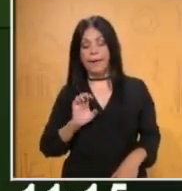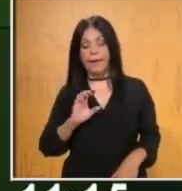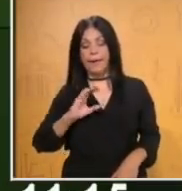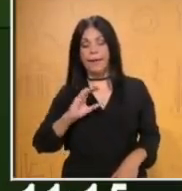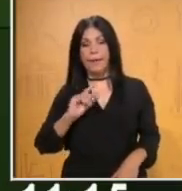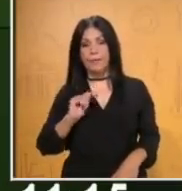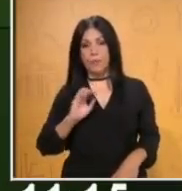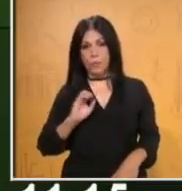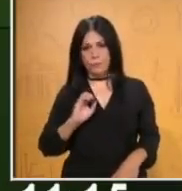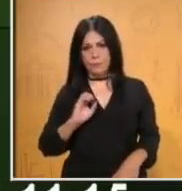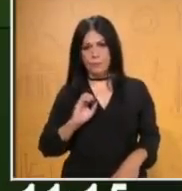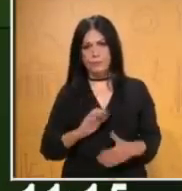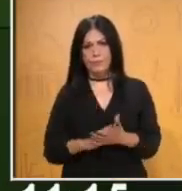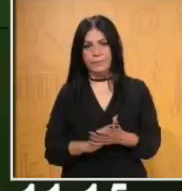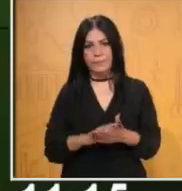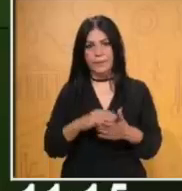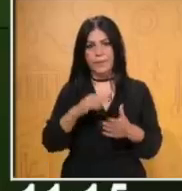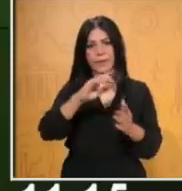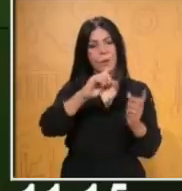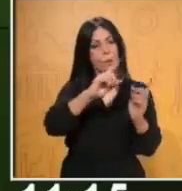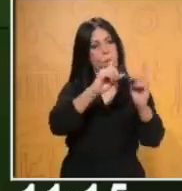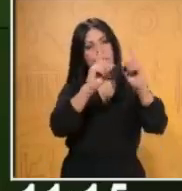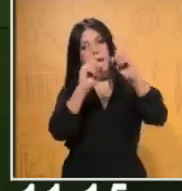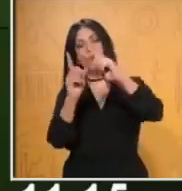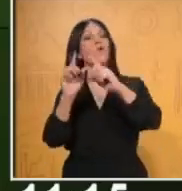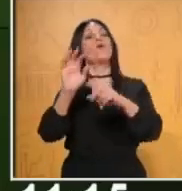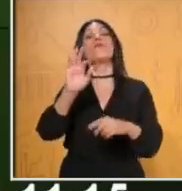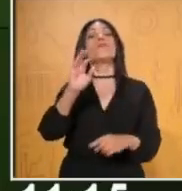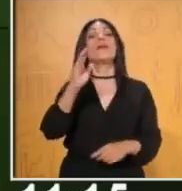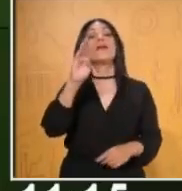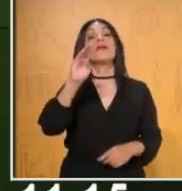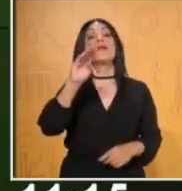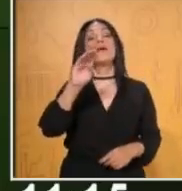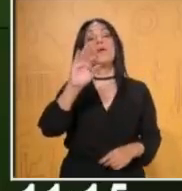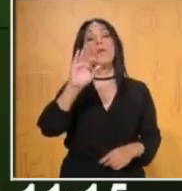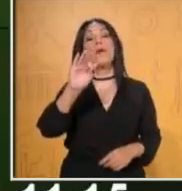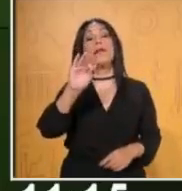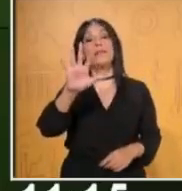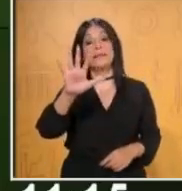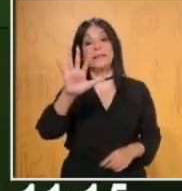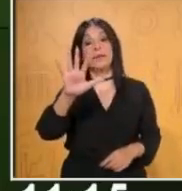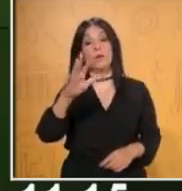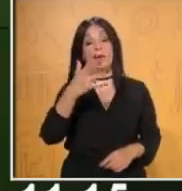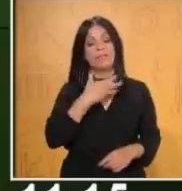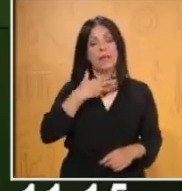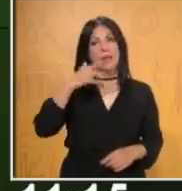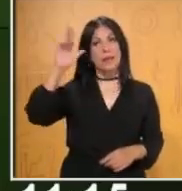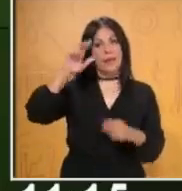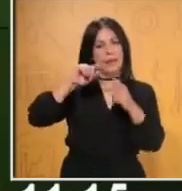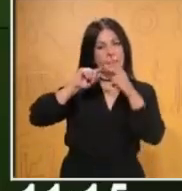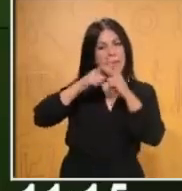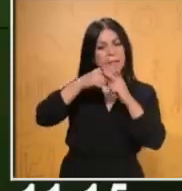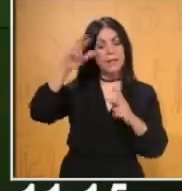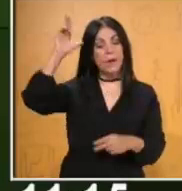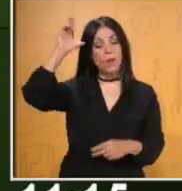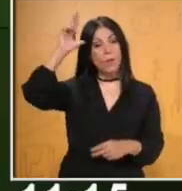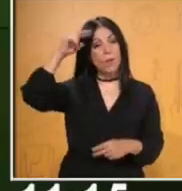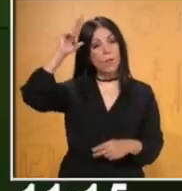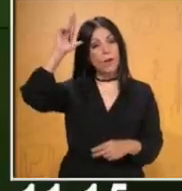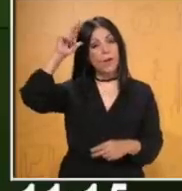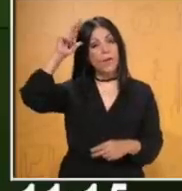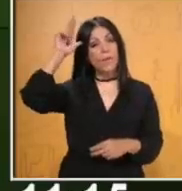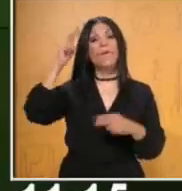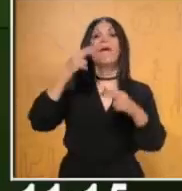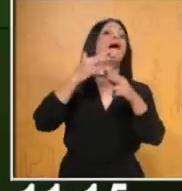de 45 grados se forma si estoy en el conejo y avanzo hasta, inciso A,